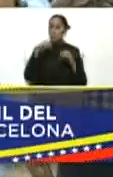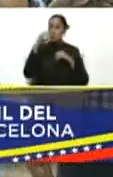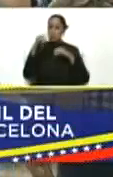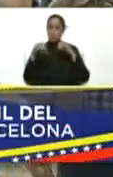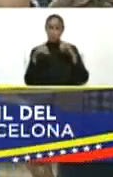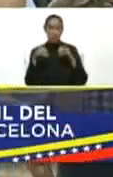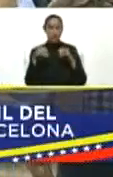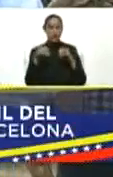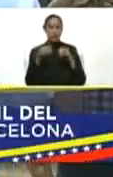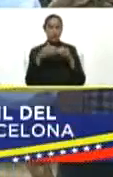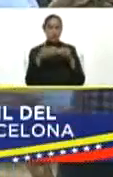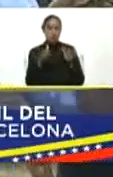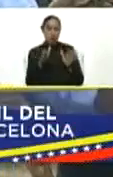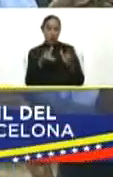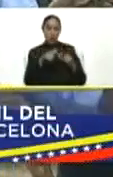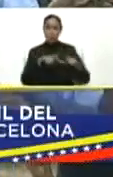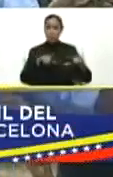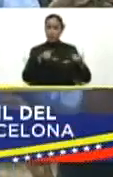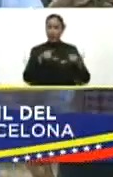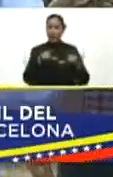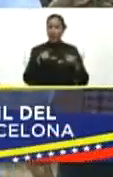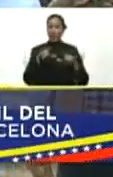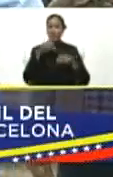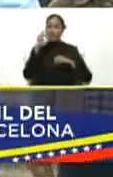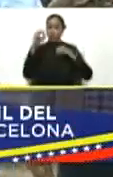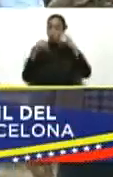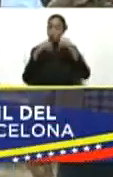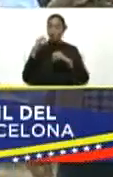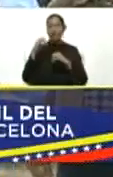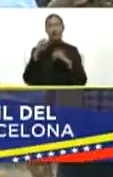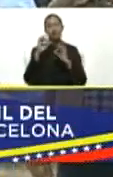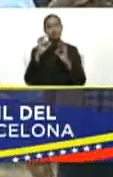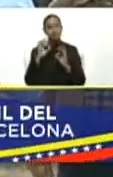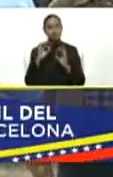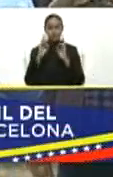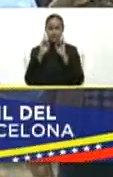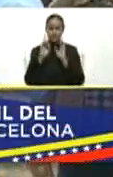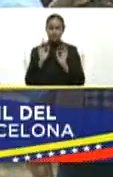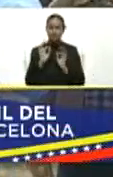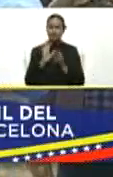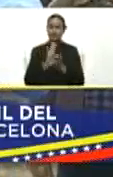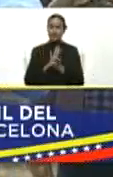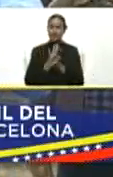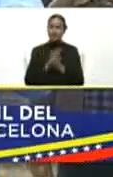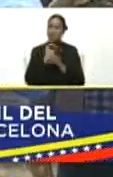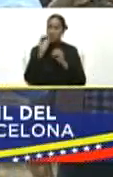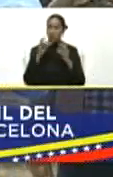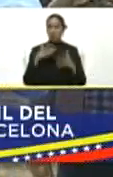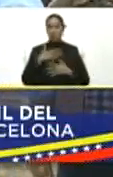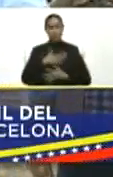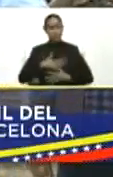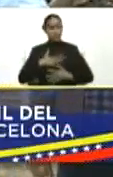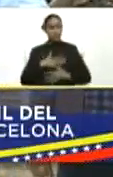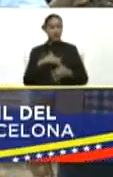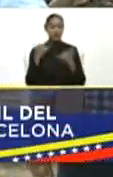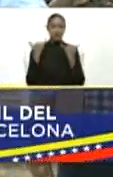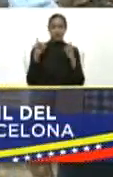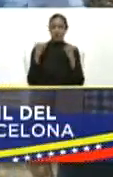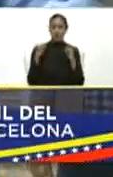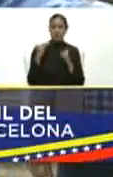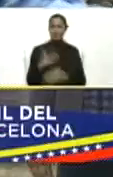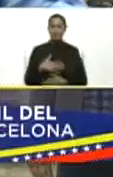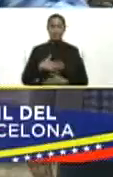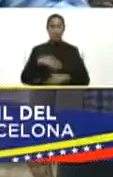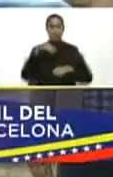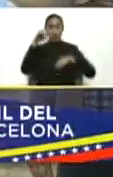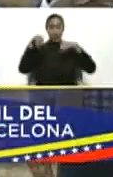allá. Discoteca sana, light, ecológica, ¿ah? Para rumbear, ¿verdad? Una discoteca dedicada